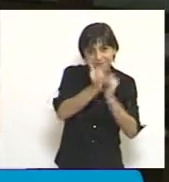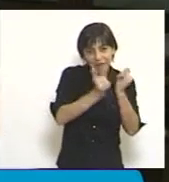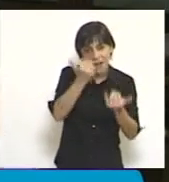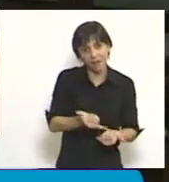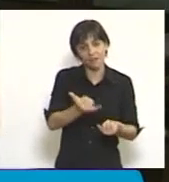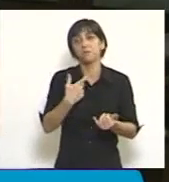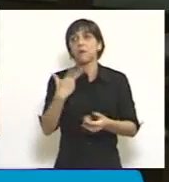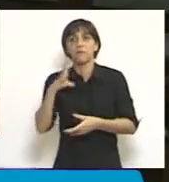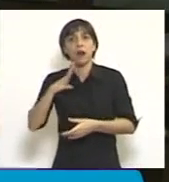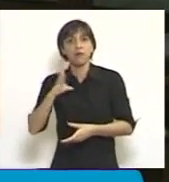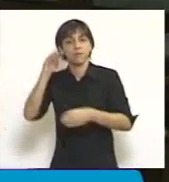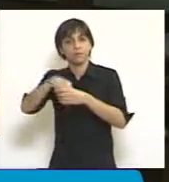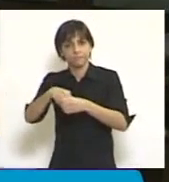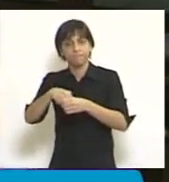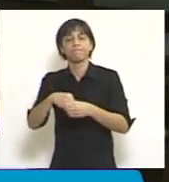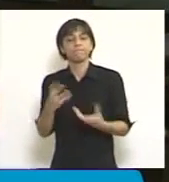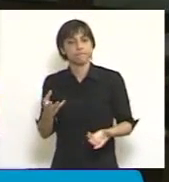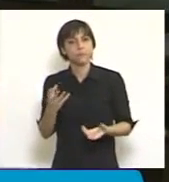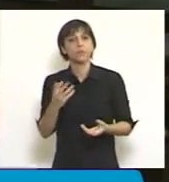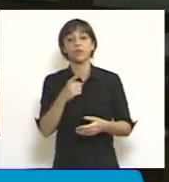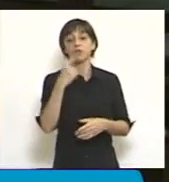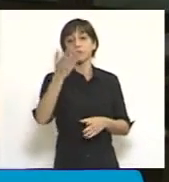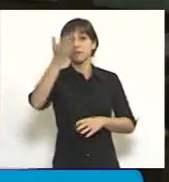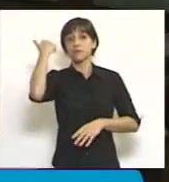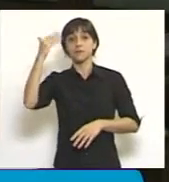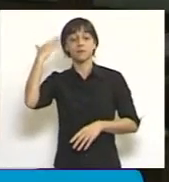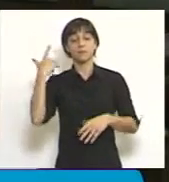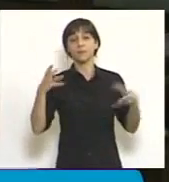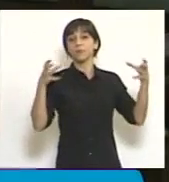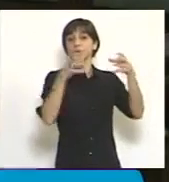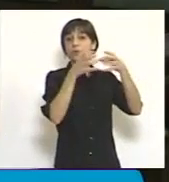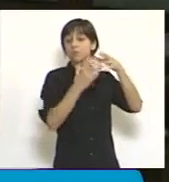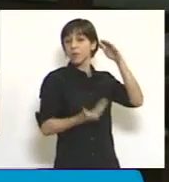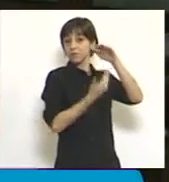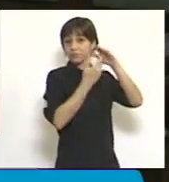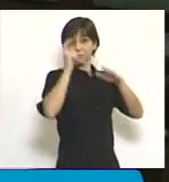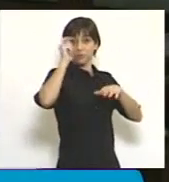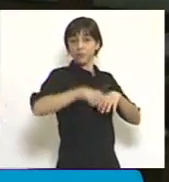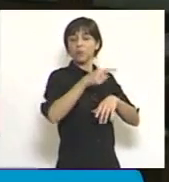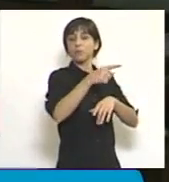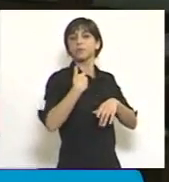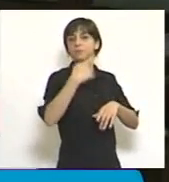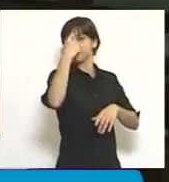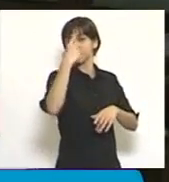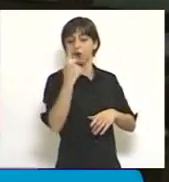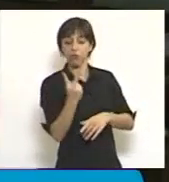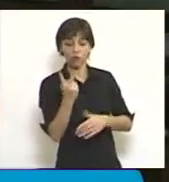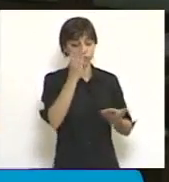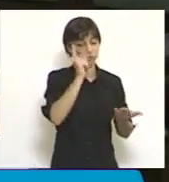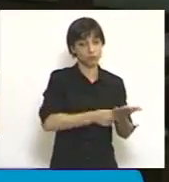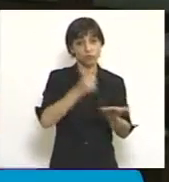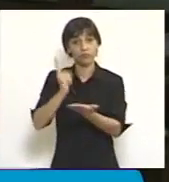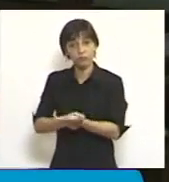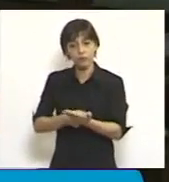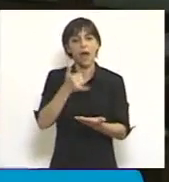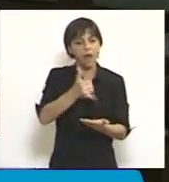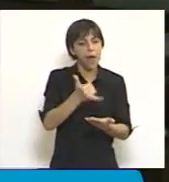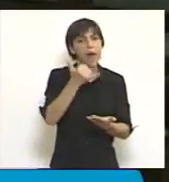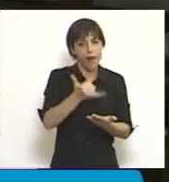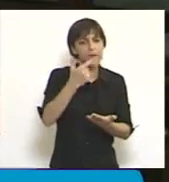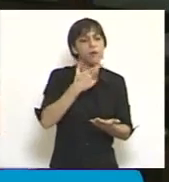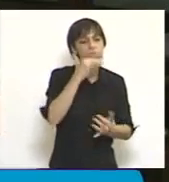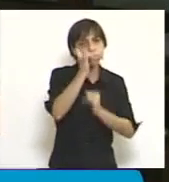constitucionales vinculados a la división de poderes y al funcionamiento de la República. Hay que